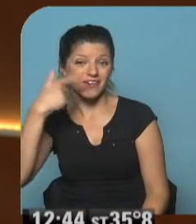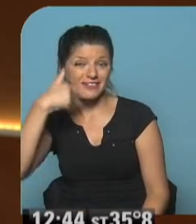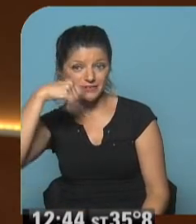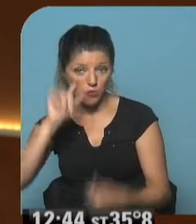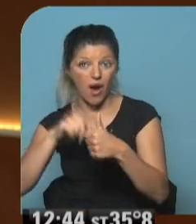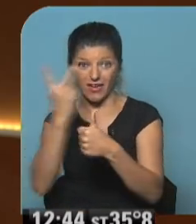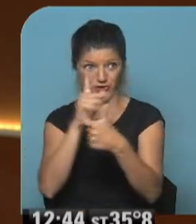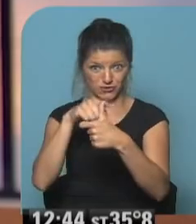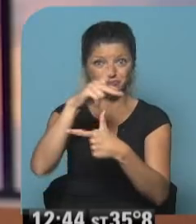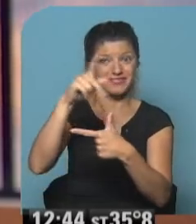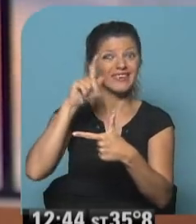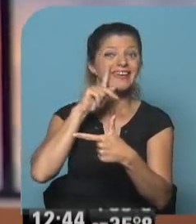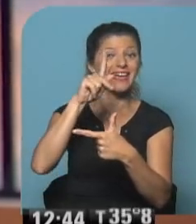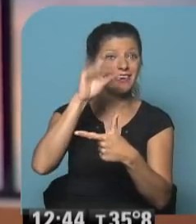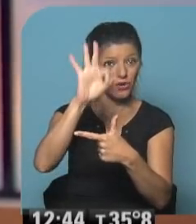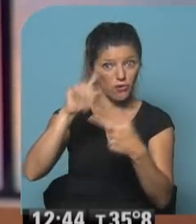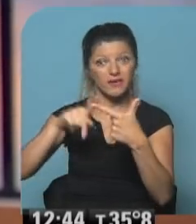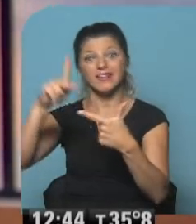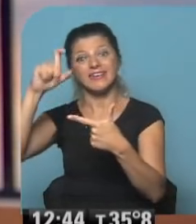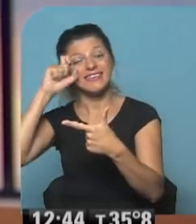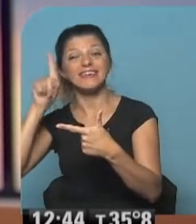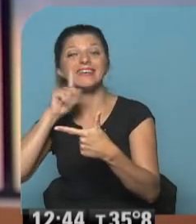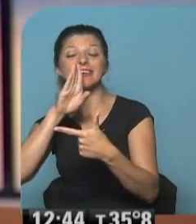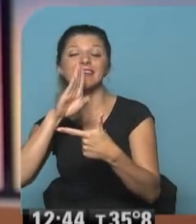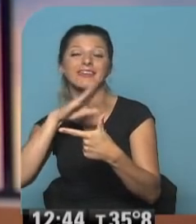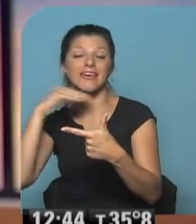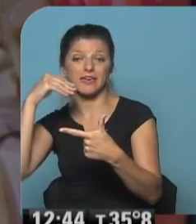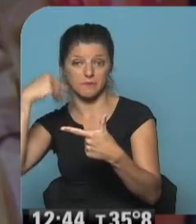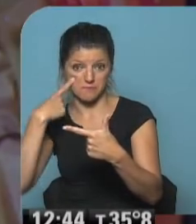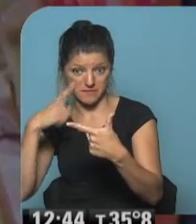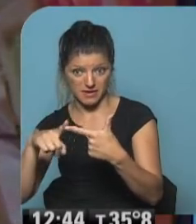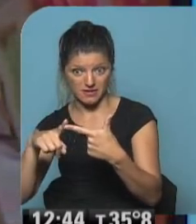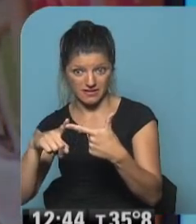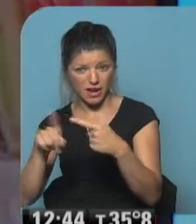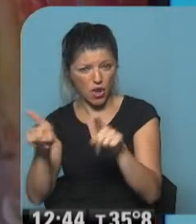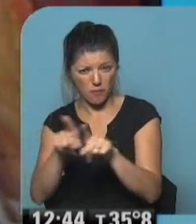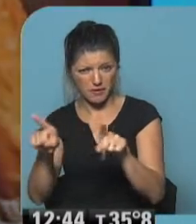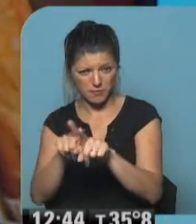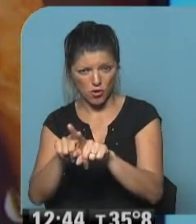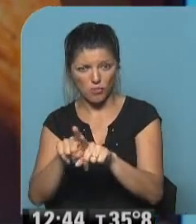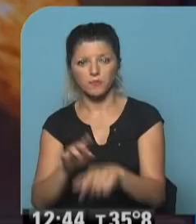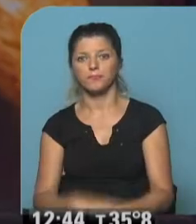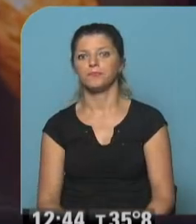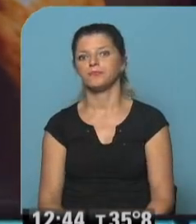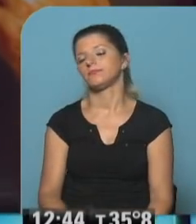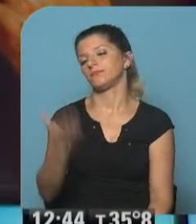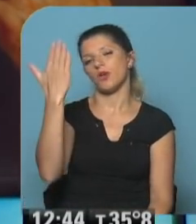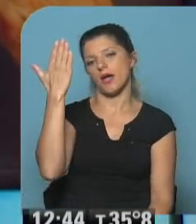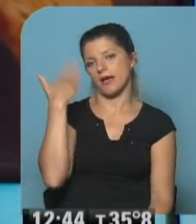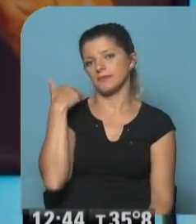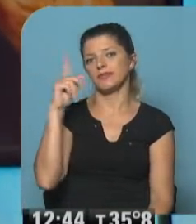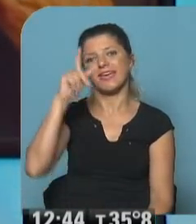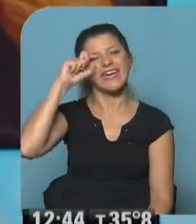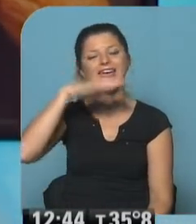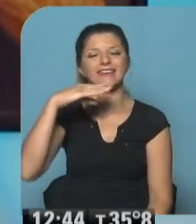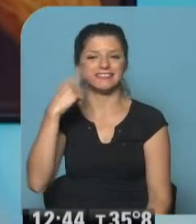Keiko y Kenji ¿son lo mismo después de la votación que se dio en el Congreso? No lo eran desde antes, de hecho. Kenji está suspendido en el